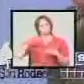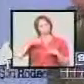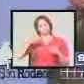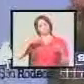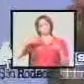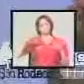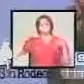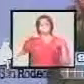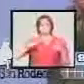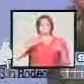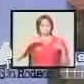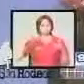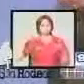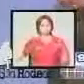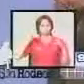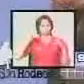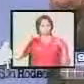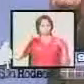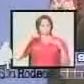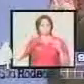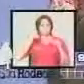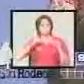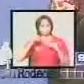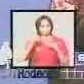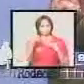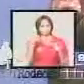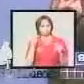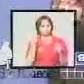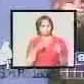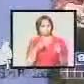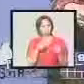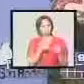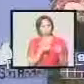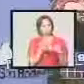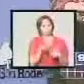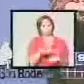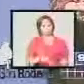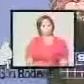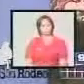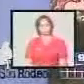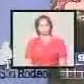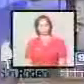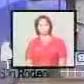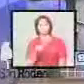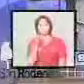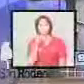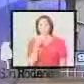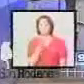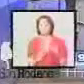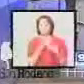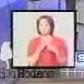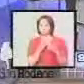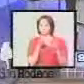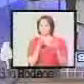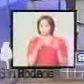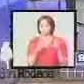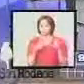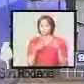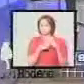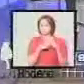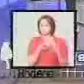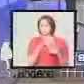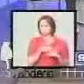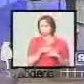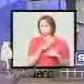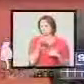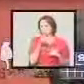tema del poder cancelar? Claro, para hacer los análisis crediticios, ¿verdad?